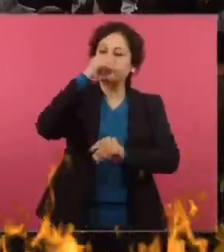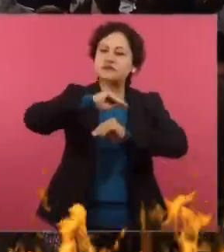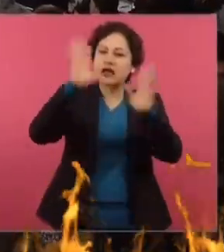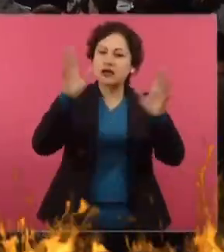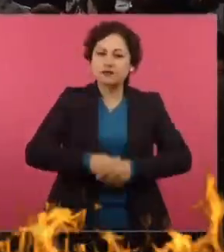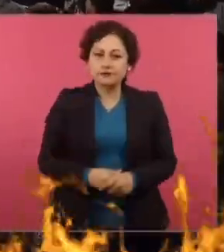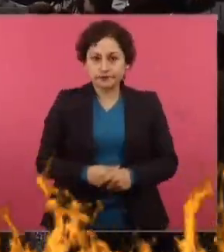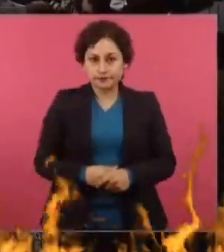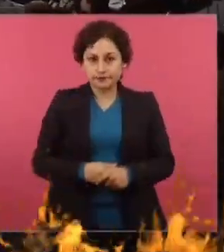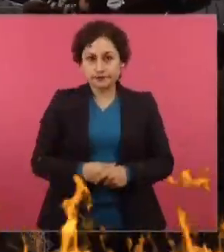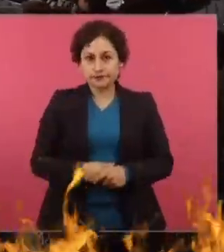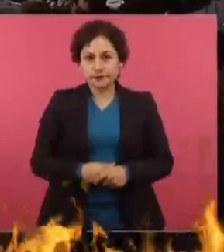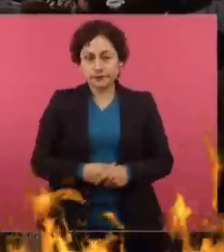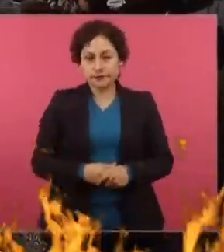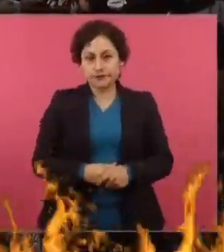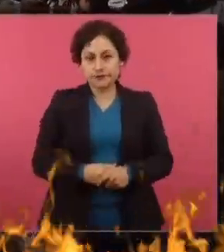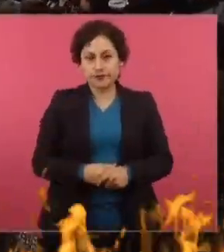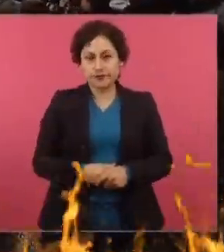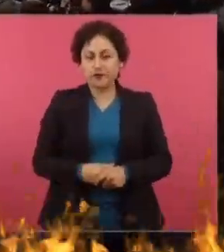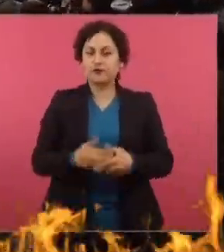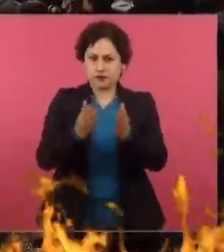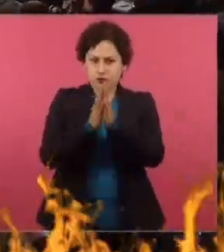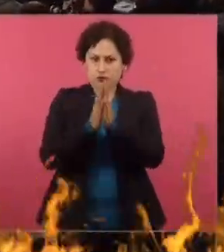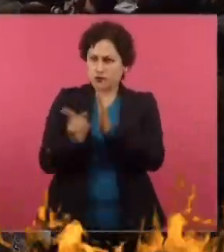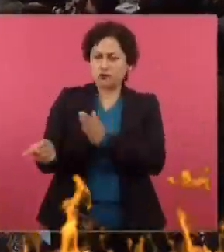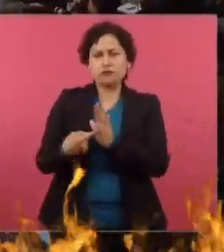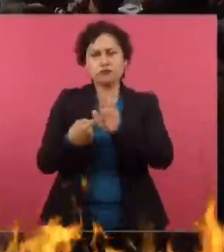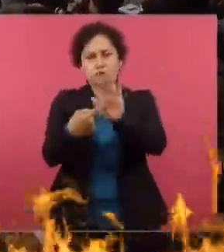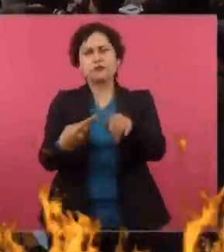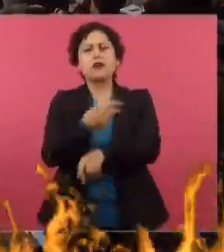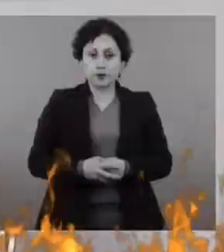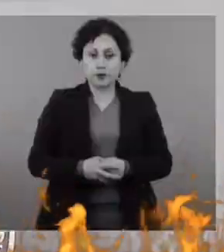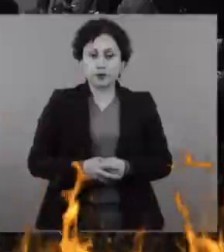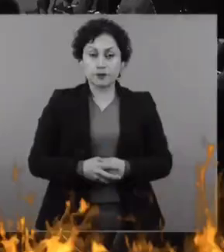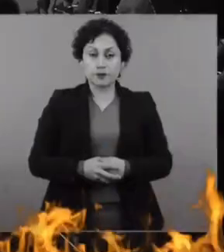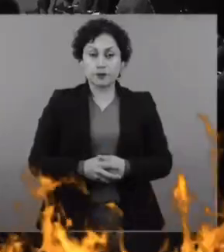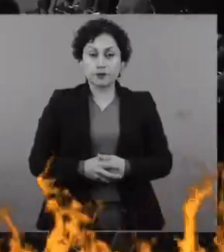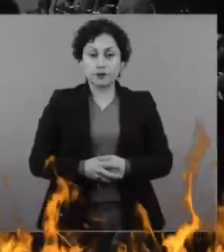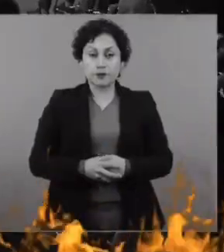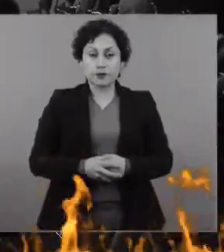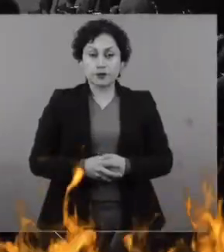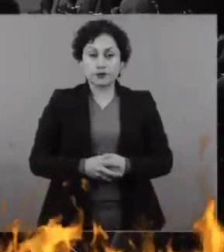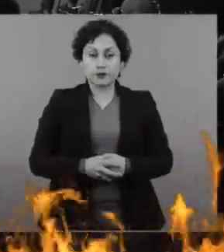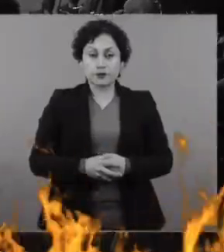si ponemos lo que sucedió ayer. ¡Producción!